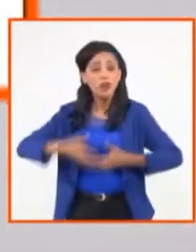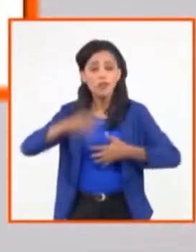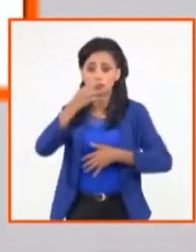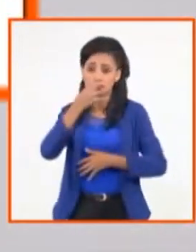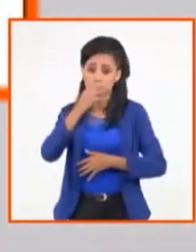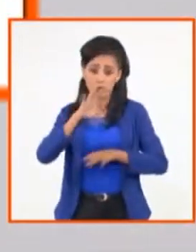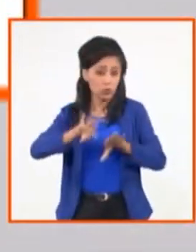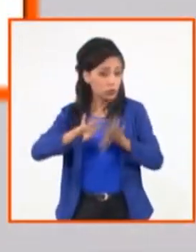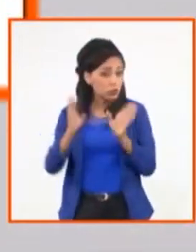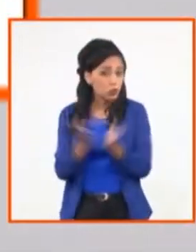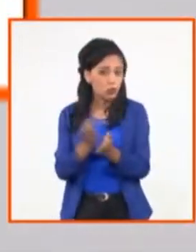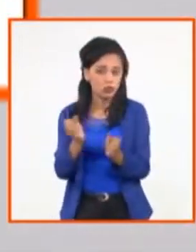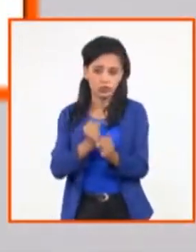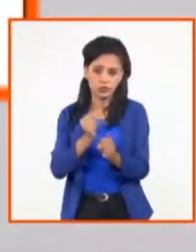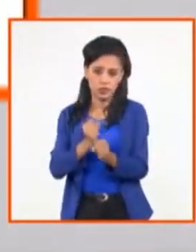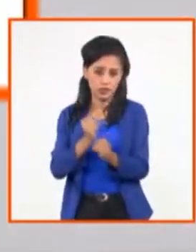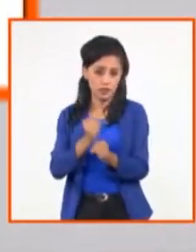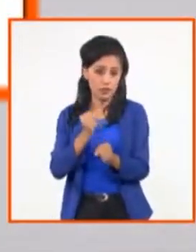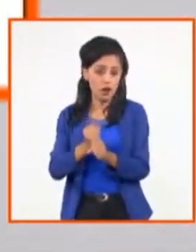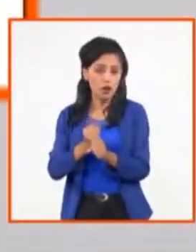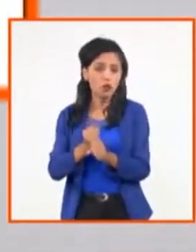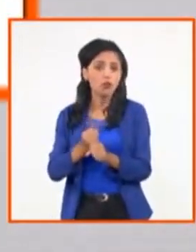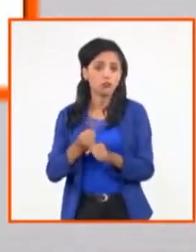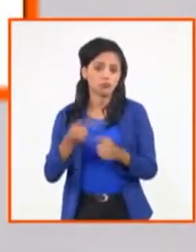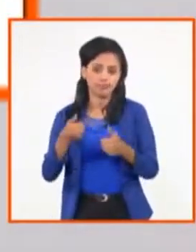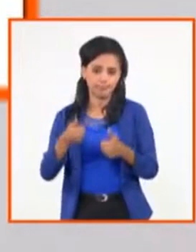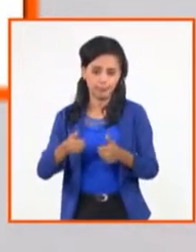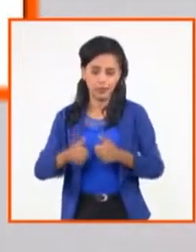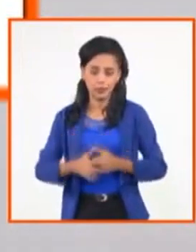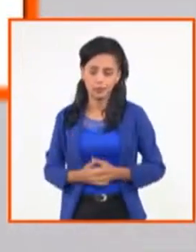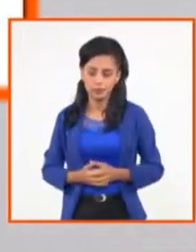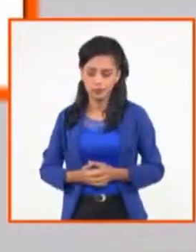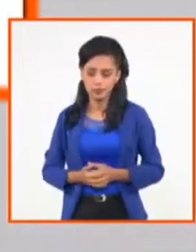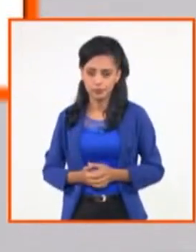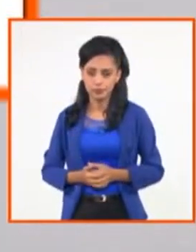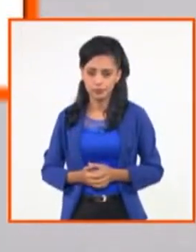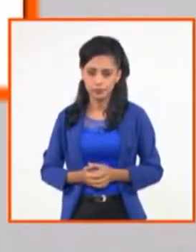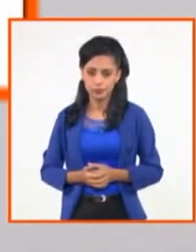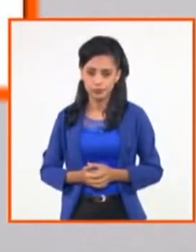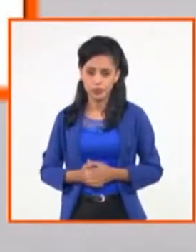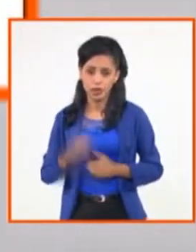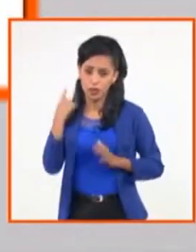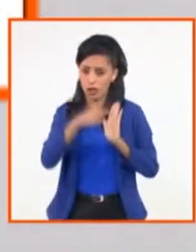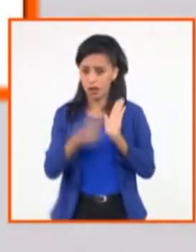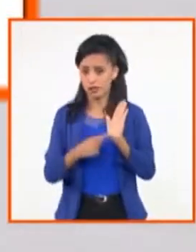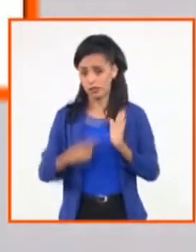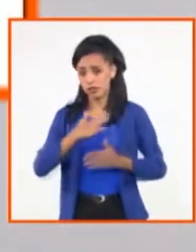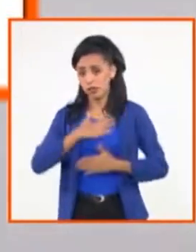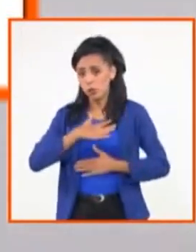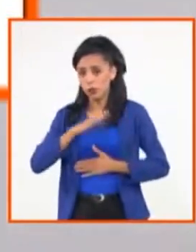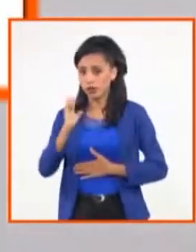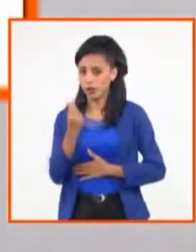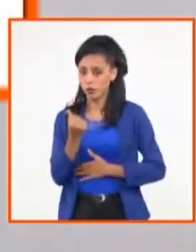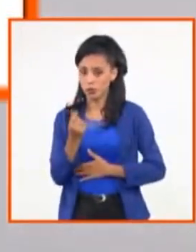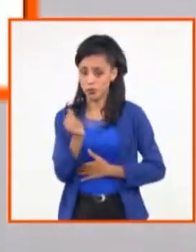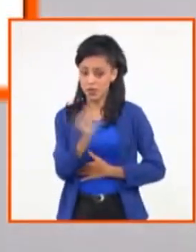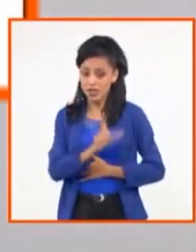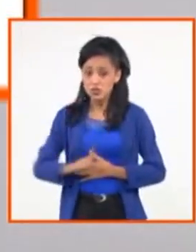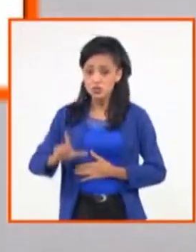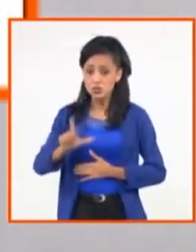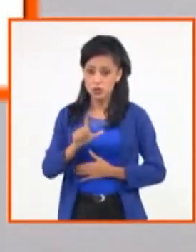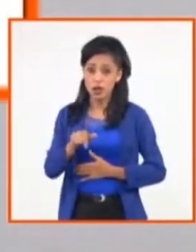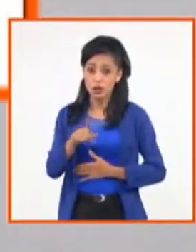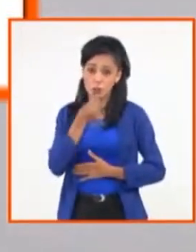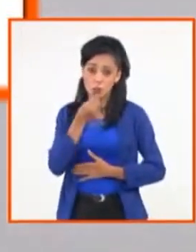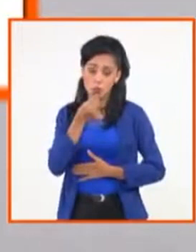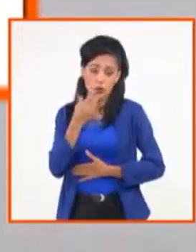se ha venido explicando, sustentada en el modelo económico y social cubano, que permite y posibilita que esto sea así. Y